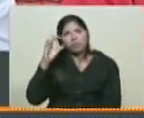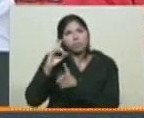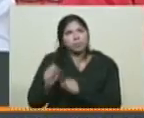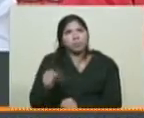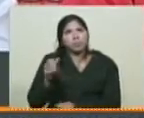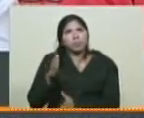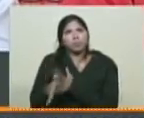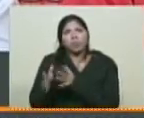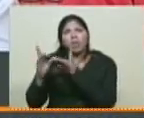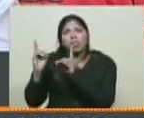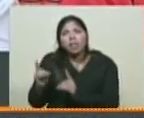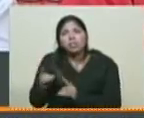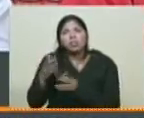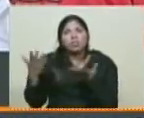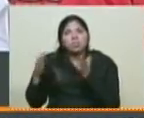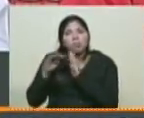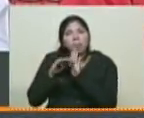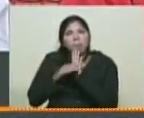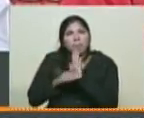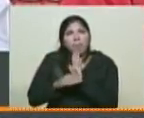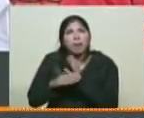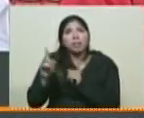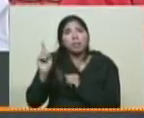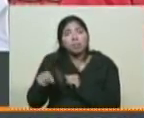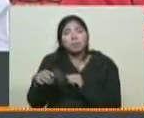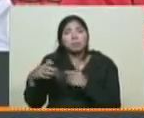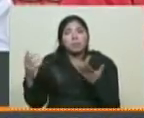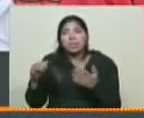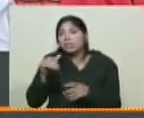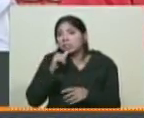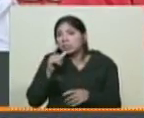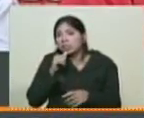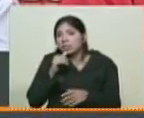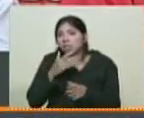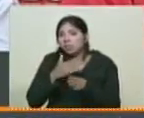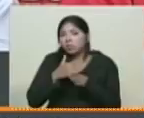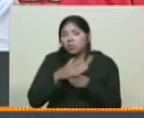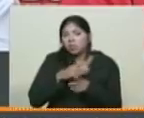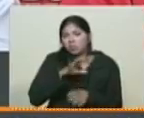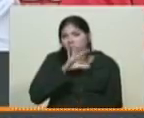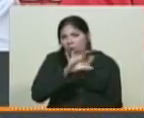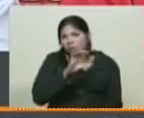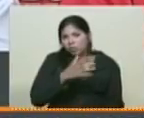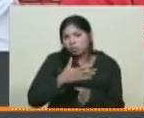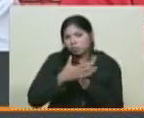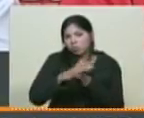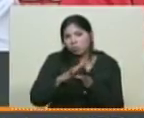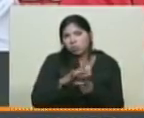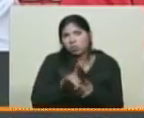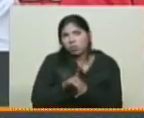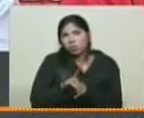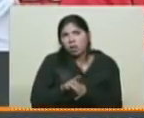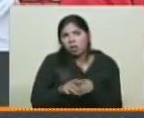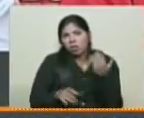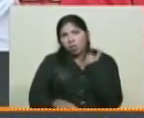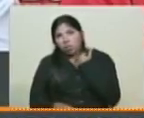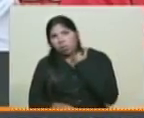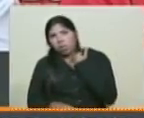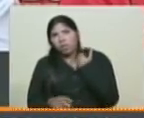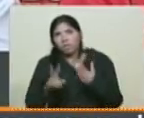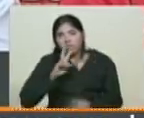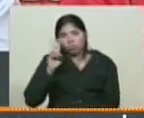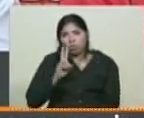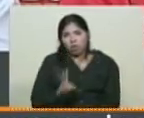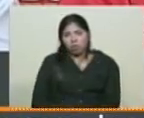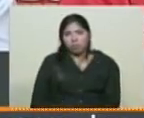y de igual manera nosotros también aislar a quienes en una circunstancia han querido también presionar y como quien